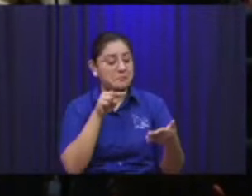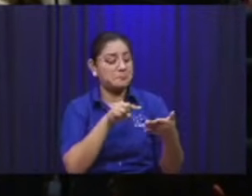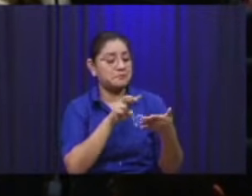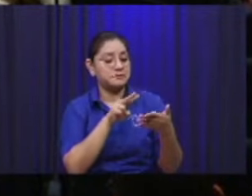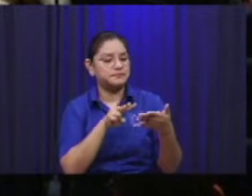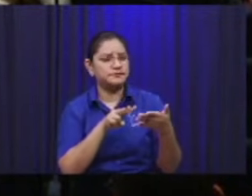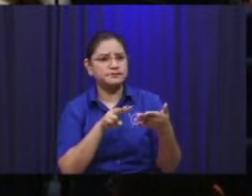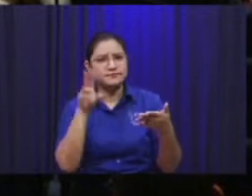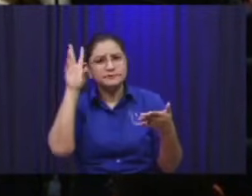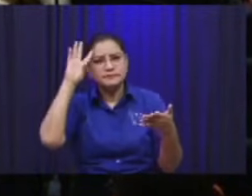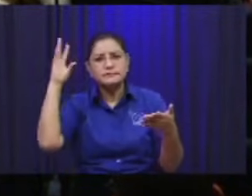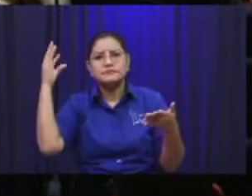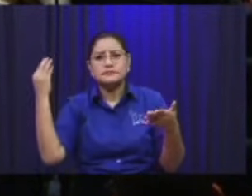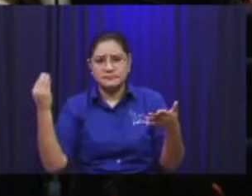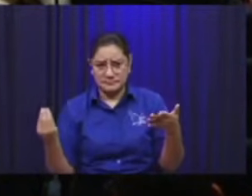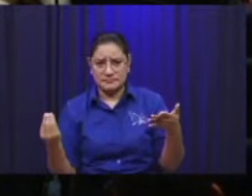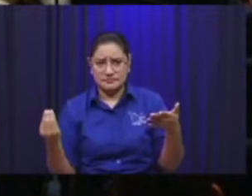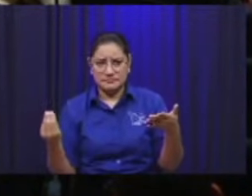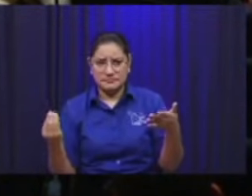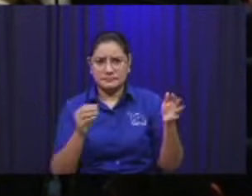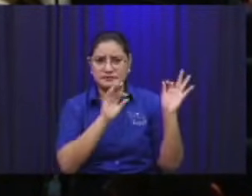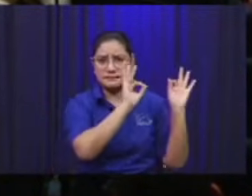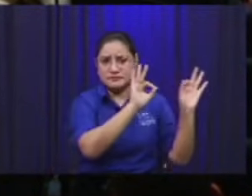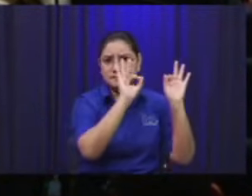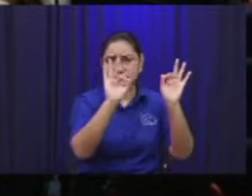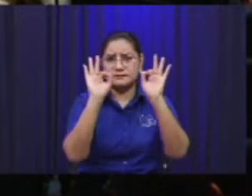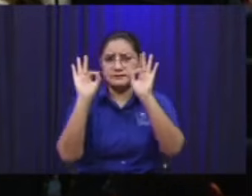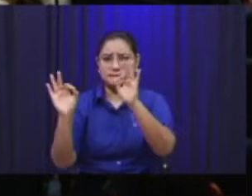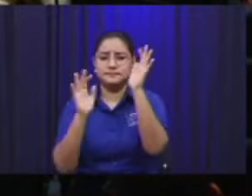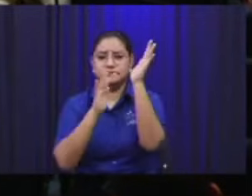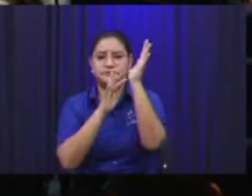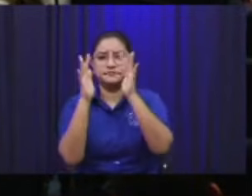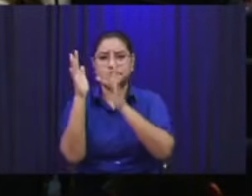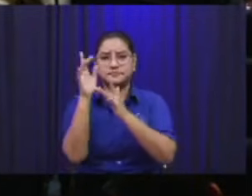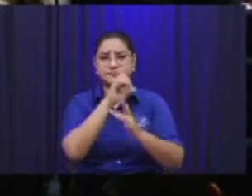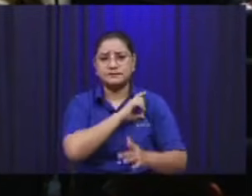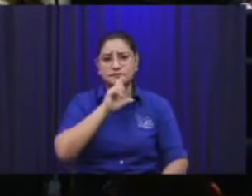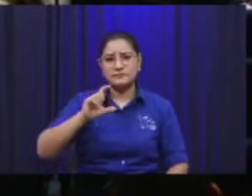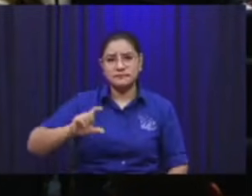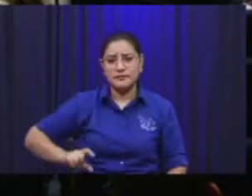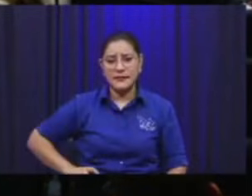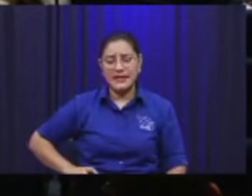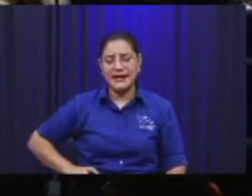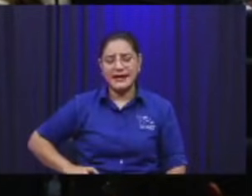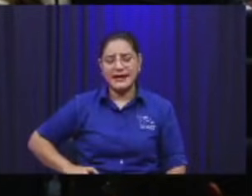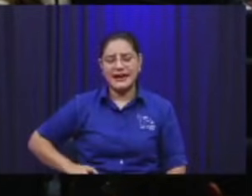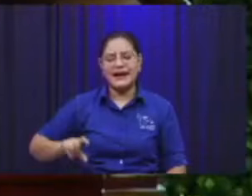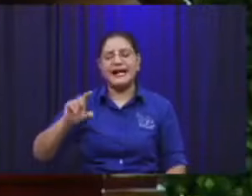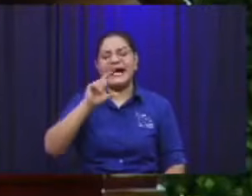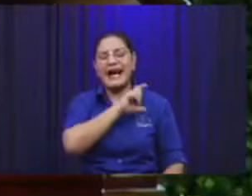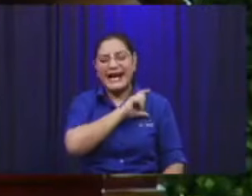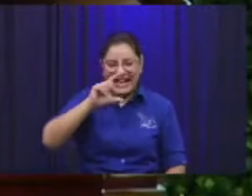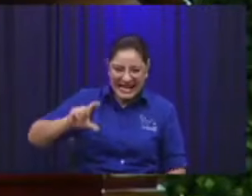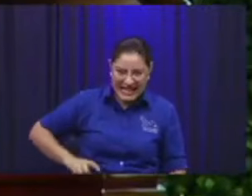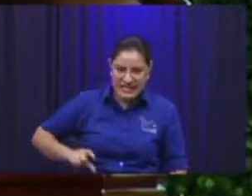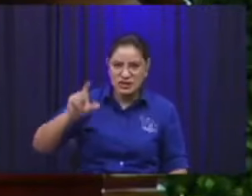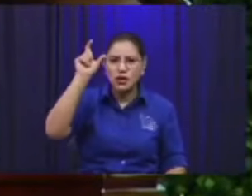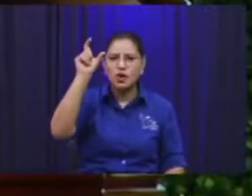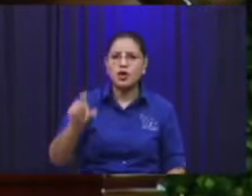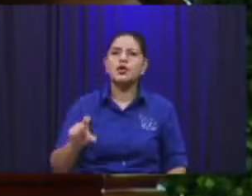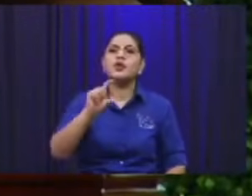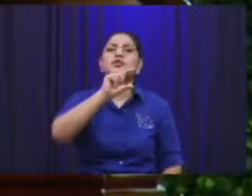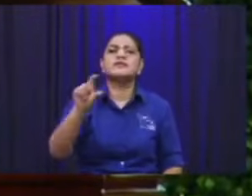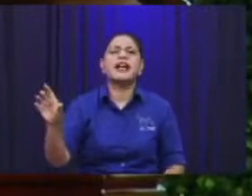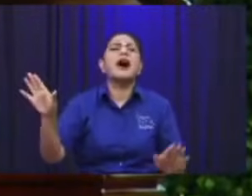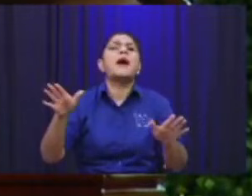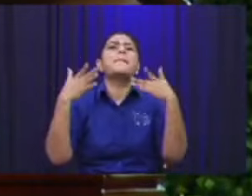porque porque se tiene que predicar a cristo crucificado por qué haber hecho la